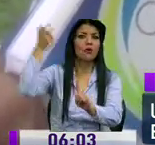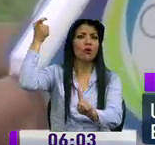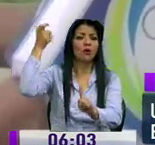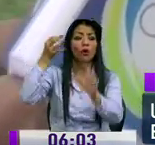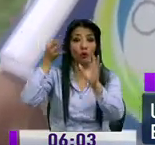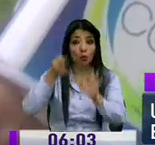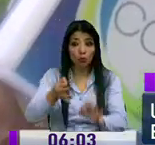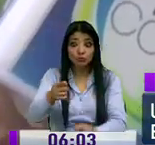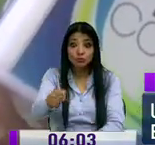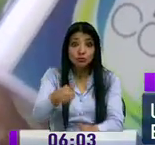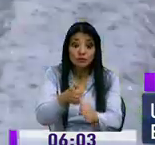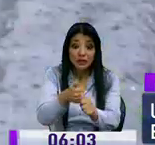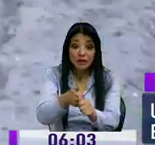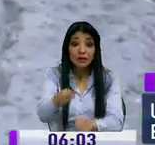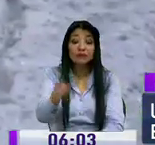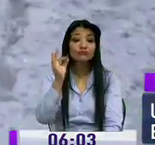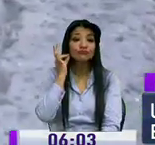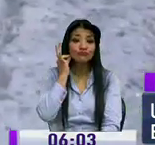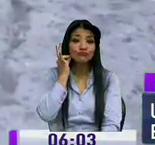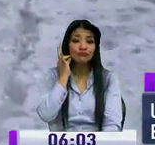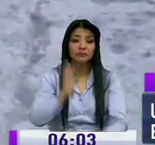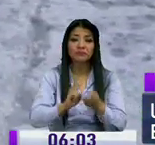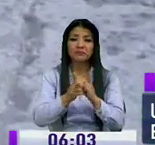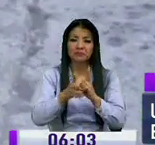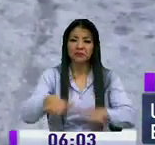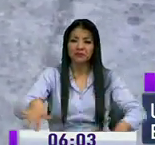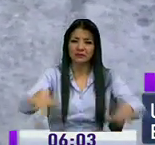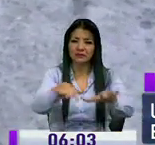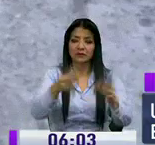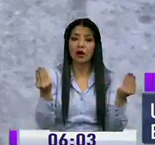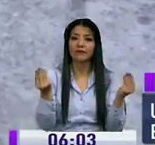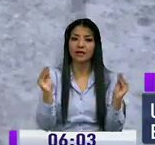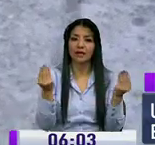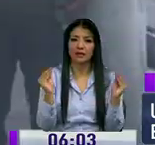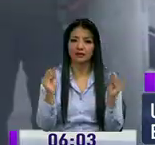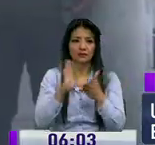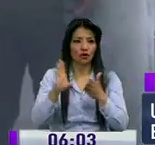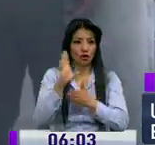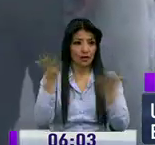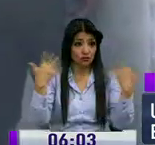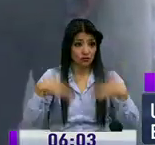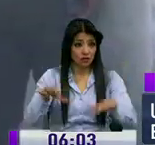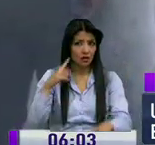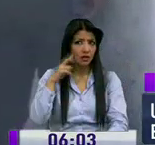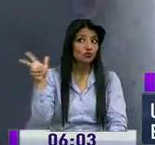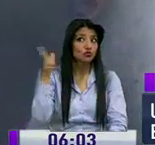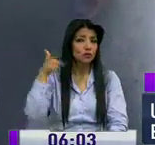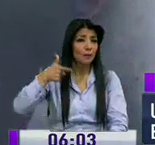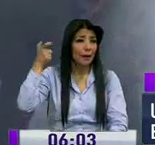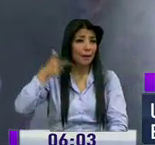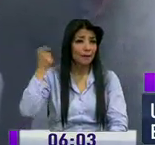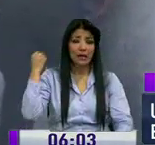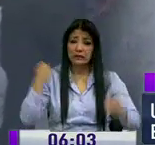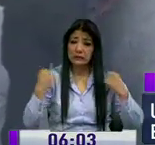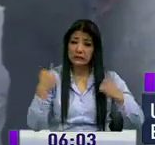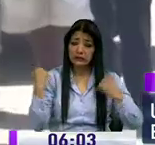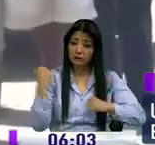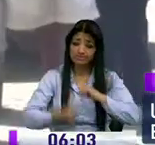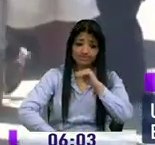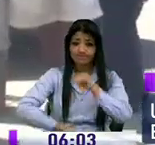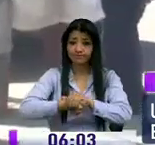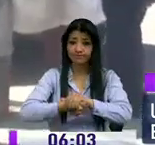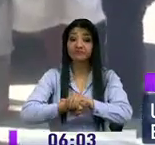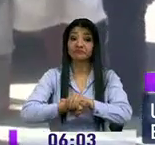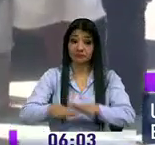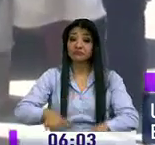frente de esa muchacha. Los vecinos de la zona y los jóvenes que salían de sus colegios al oír los disparos corrieron a esconderse. La preocupación es grande